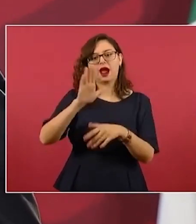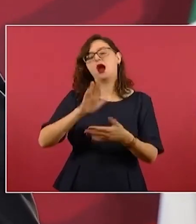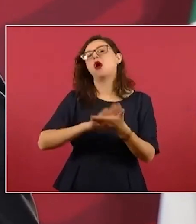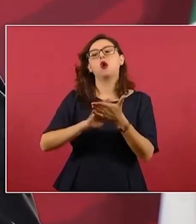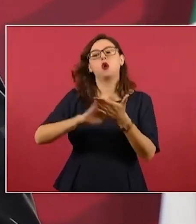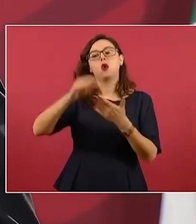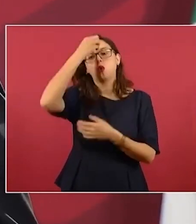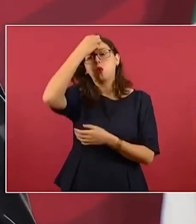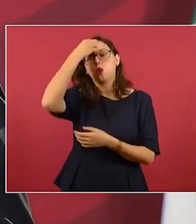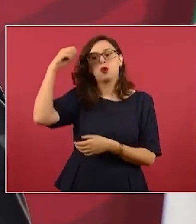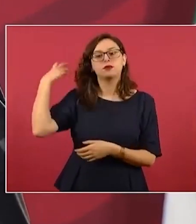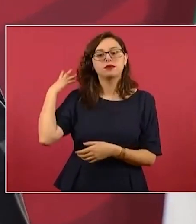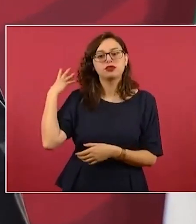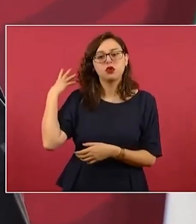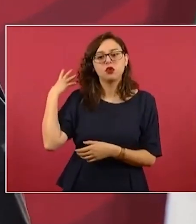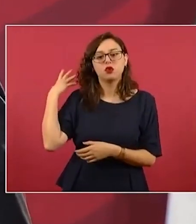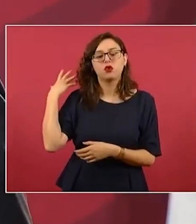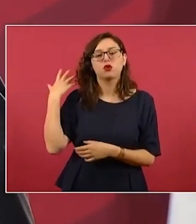La derecha